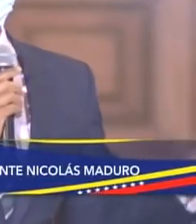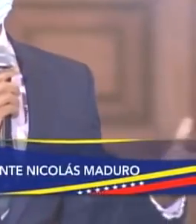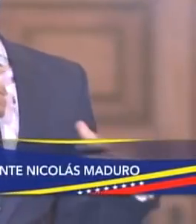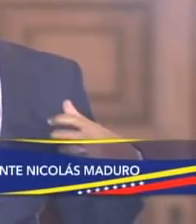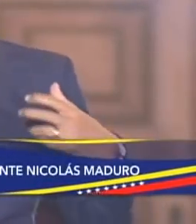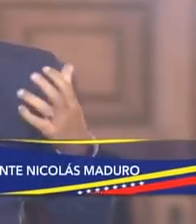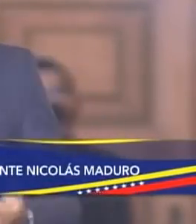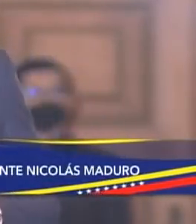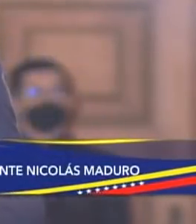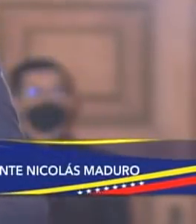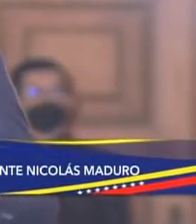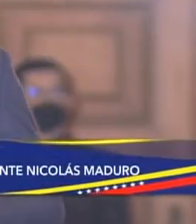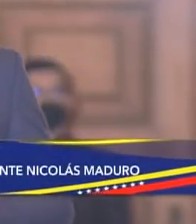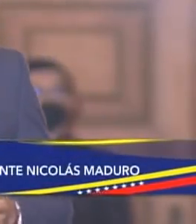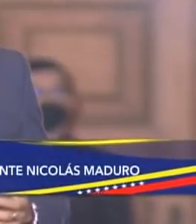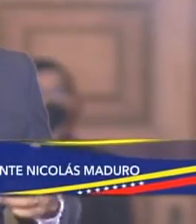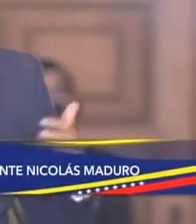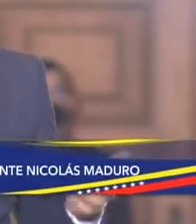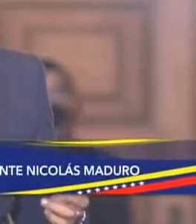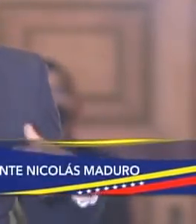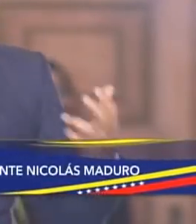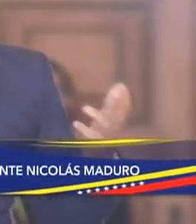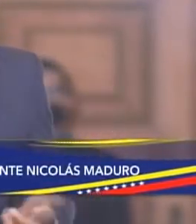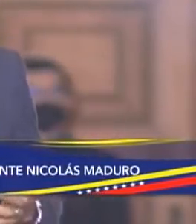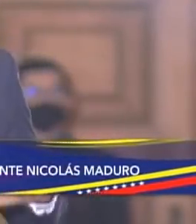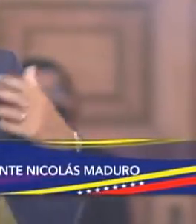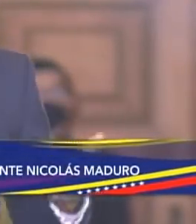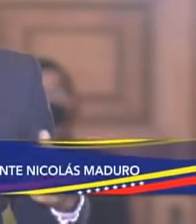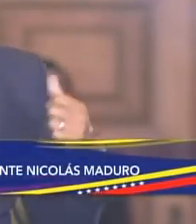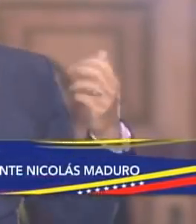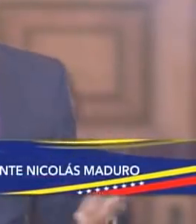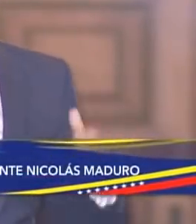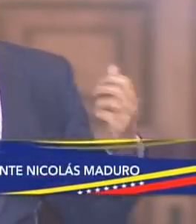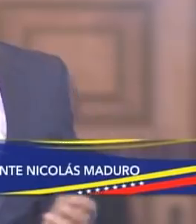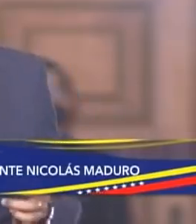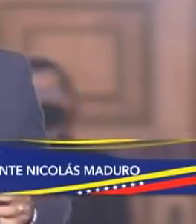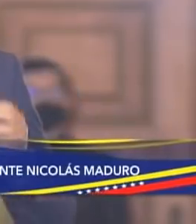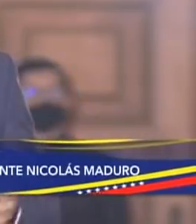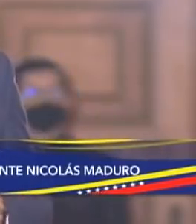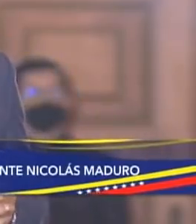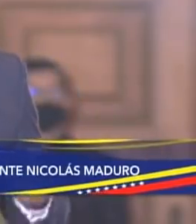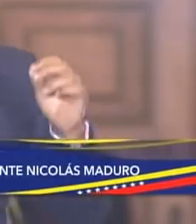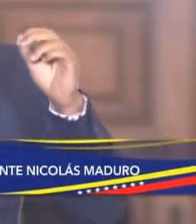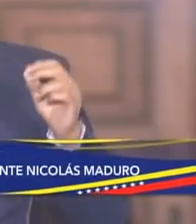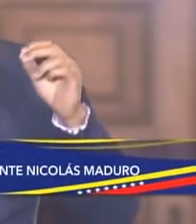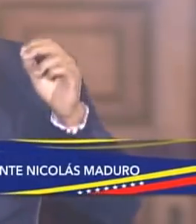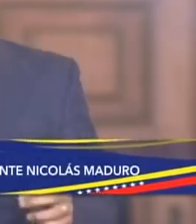pudieras hacer el final de la pandemia nadie sabe son especulaciones